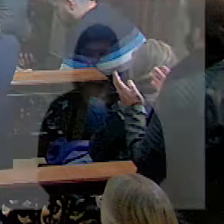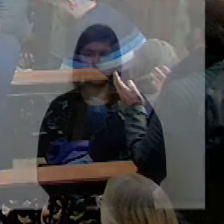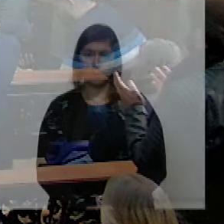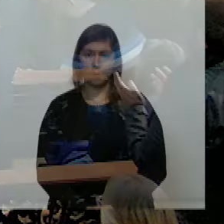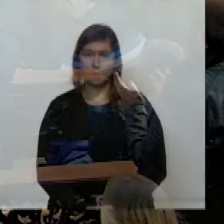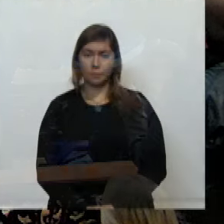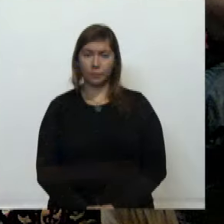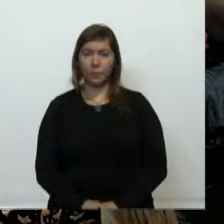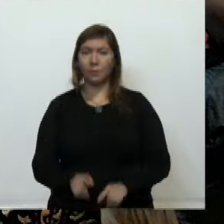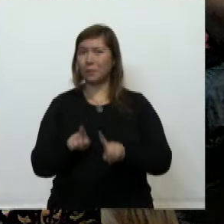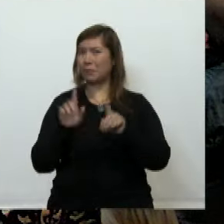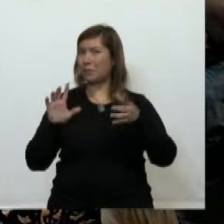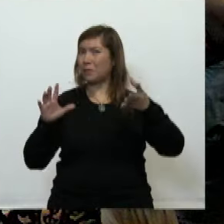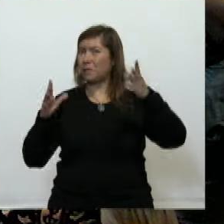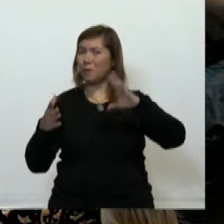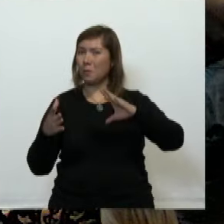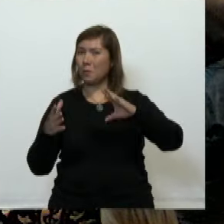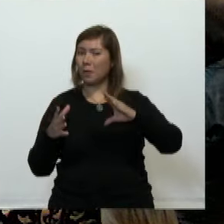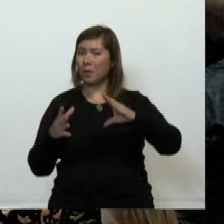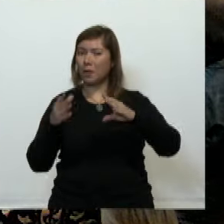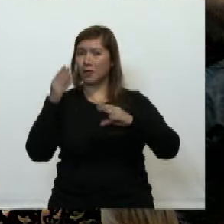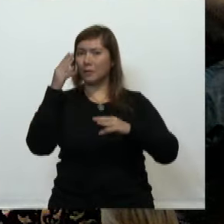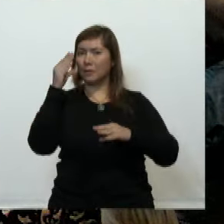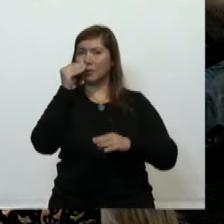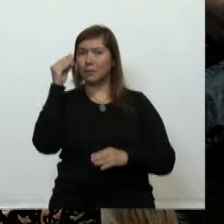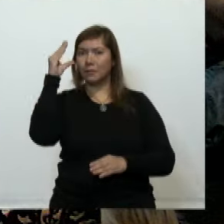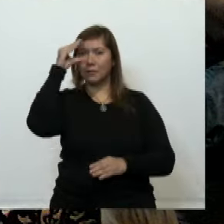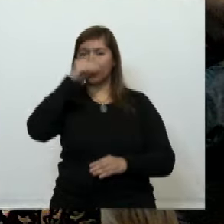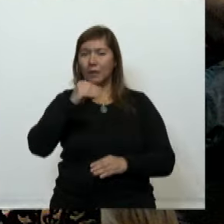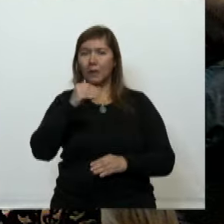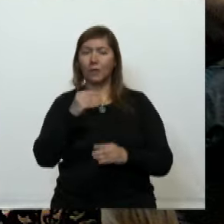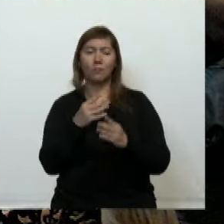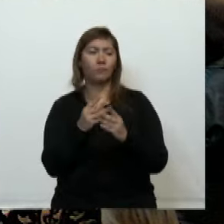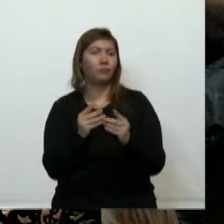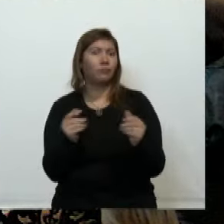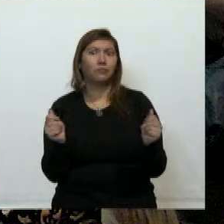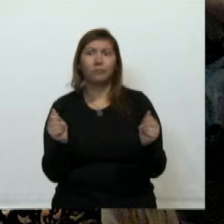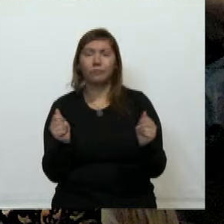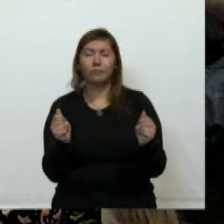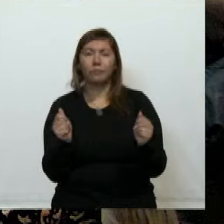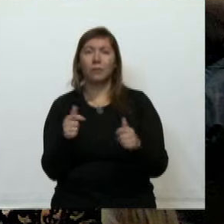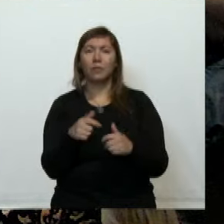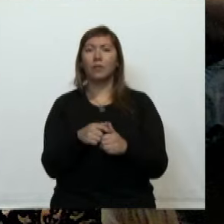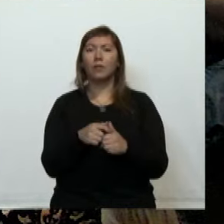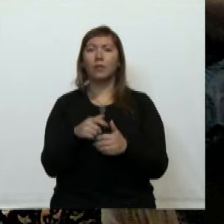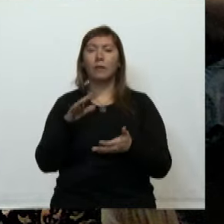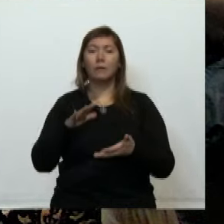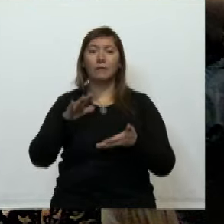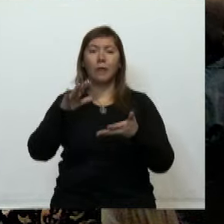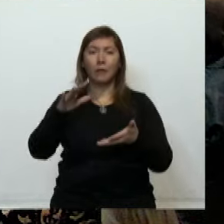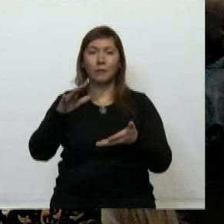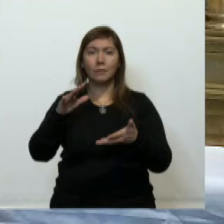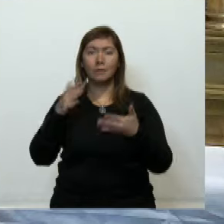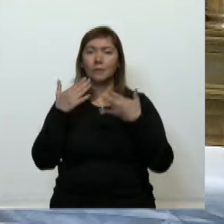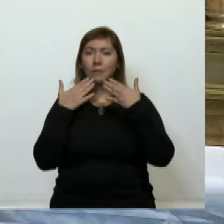Del mismo modo, acabada la cena, tomó el cáliz y, dándote gracias de nuevo, lo pasó a sus discípulos,